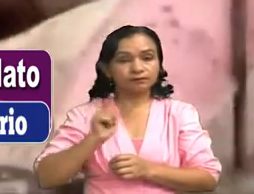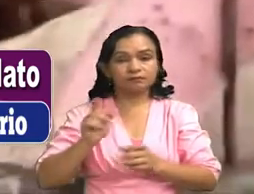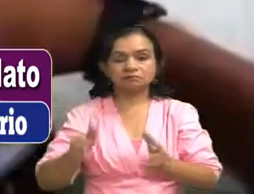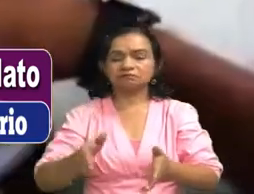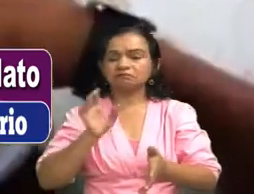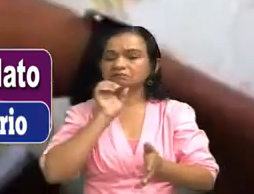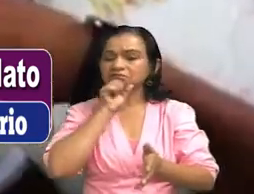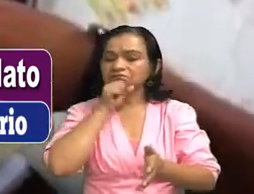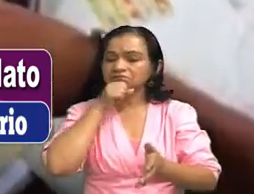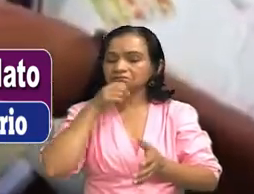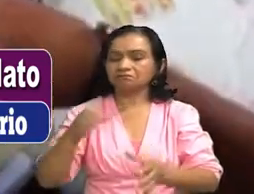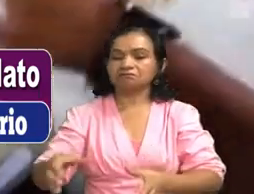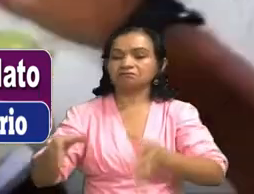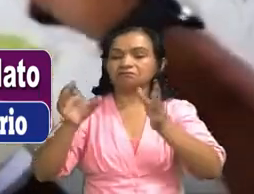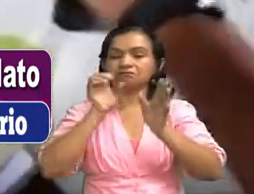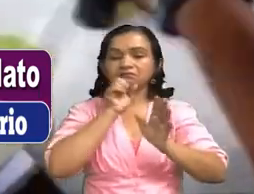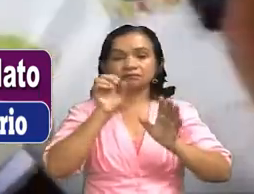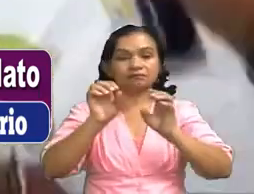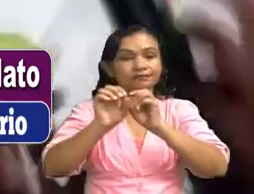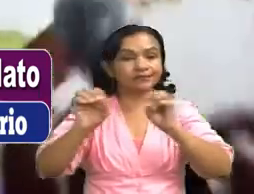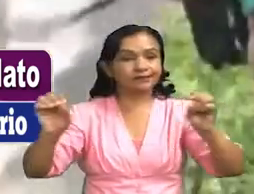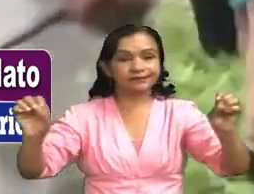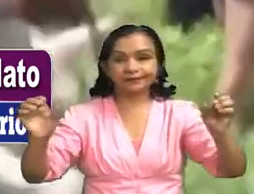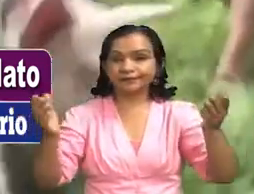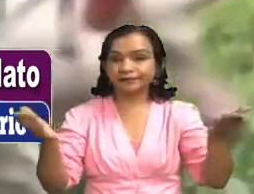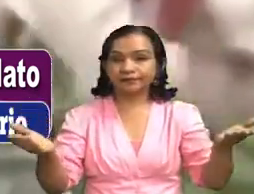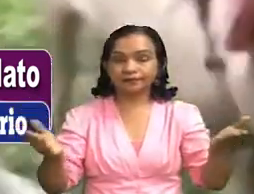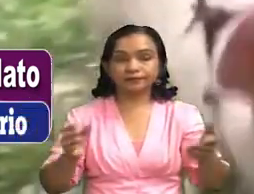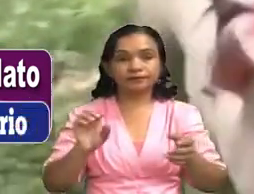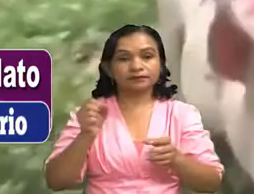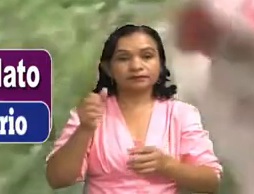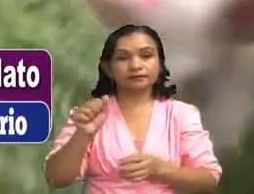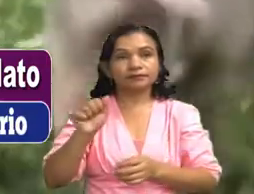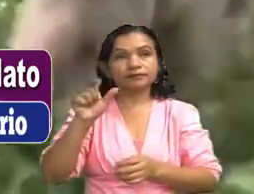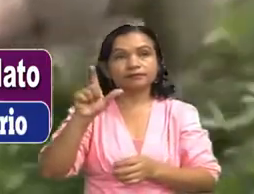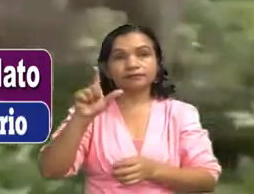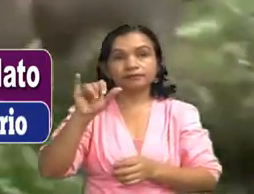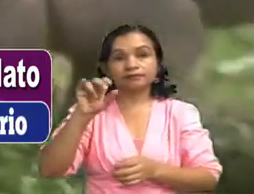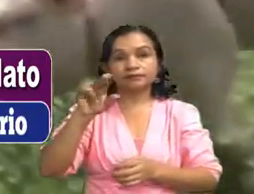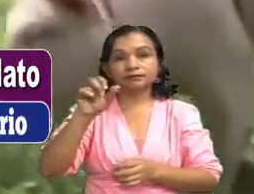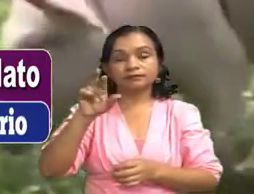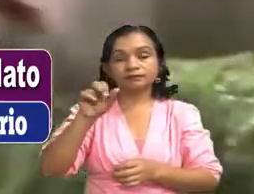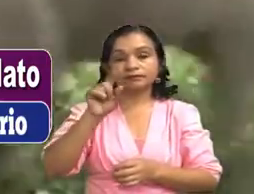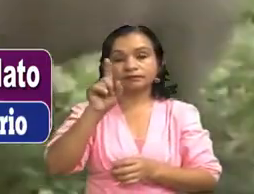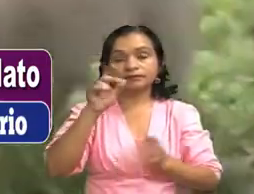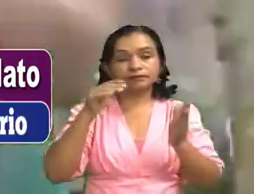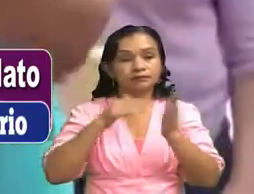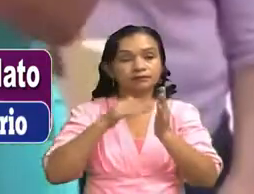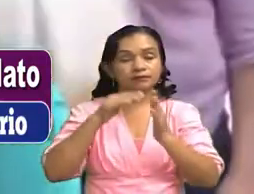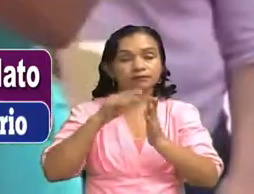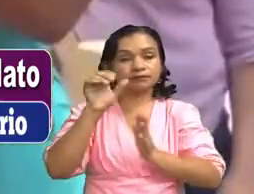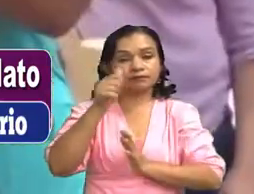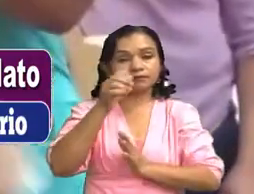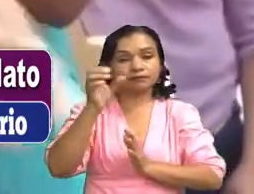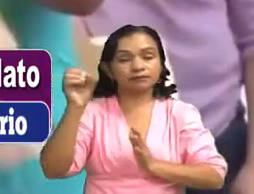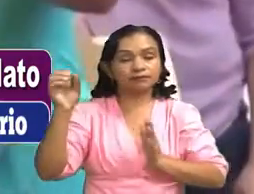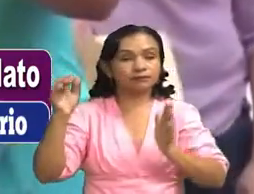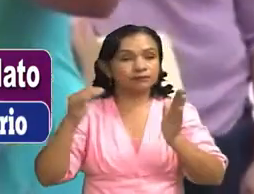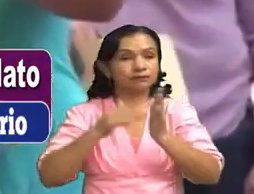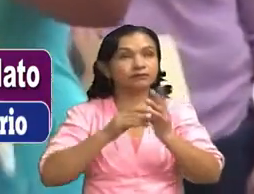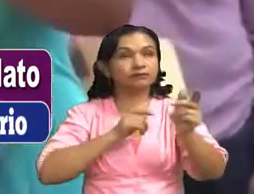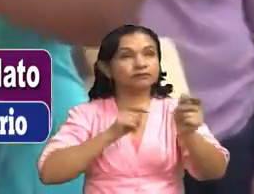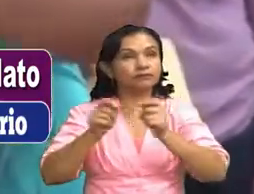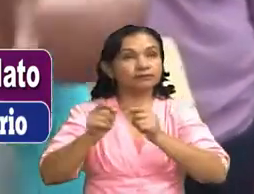unos barriles viejos que no tenían alternativa. La salinera costó $1,600,000. Ok.